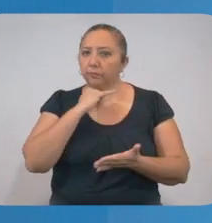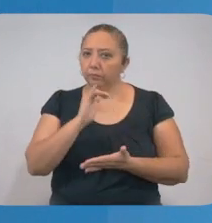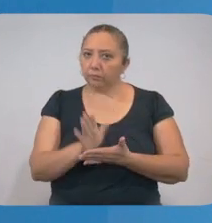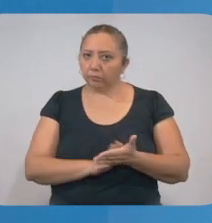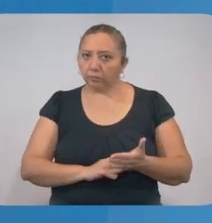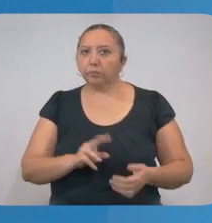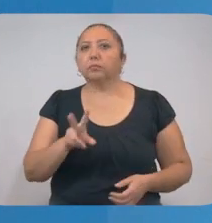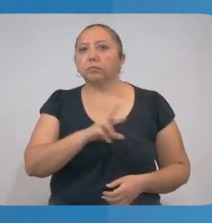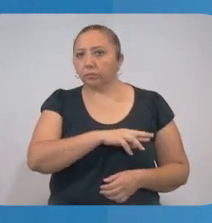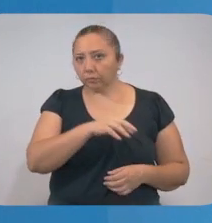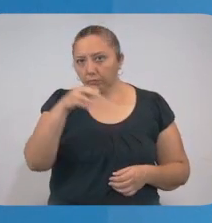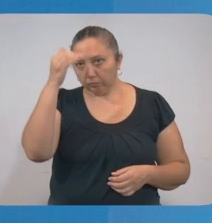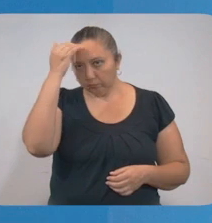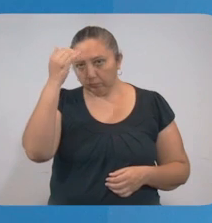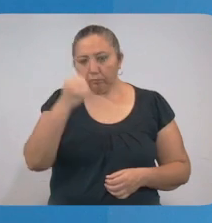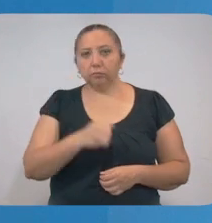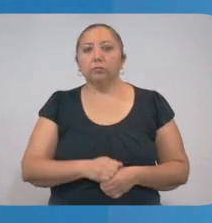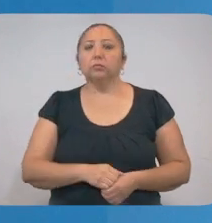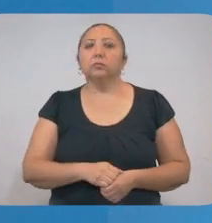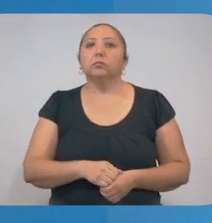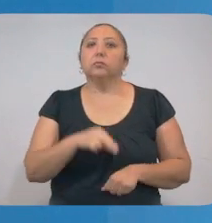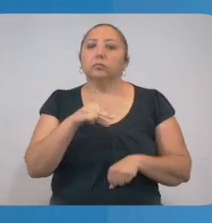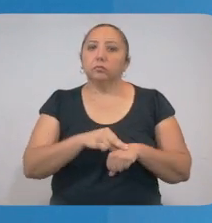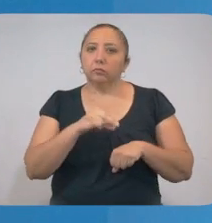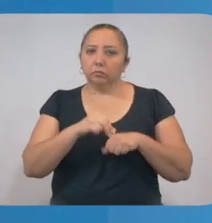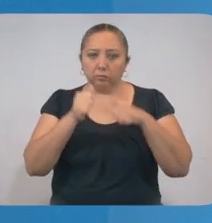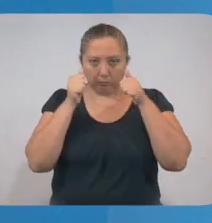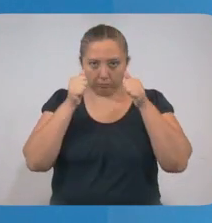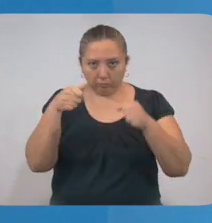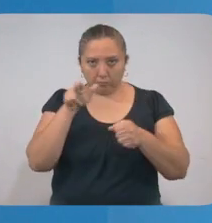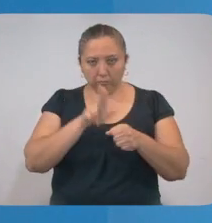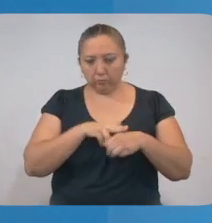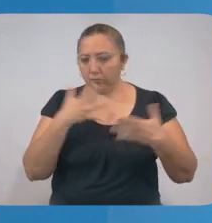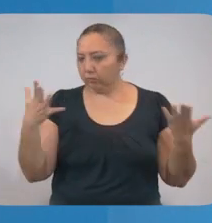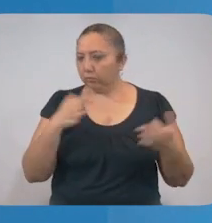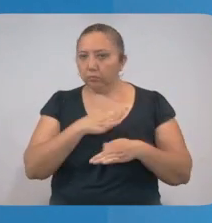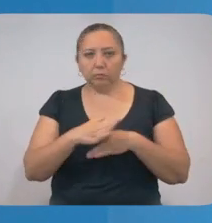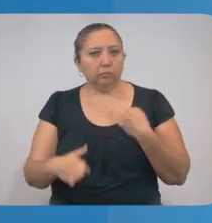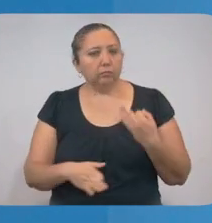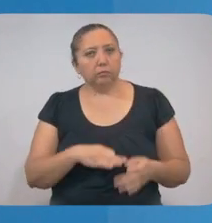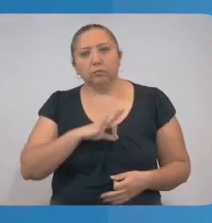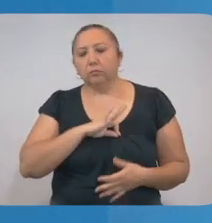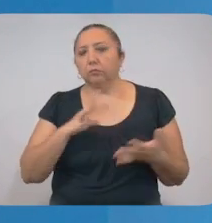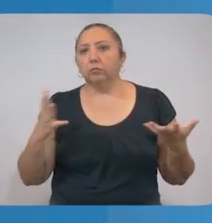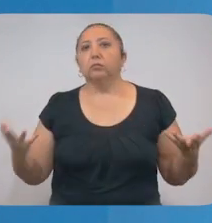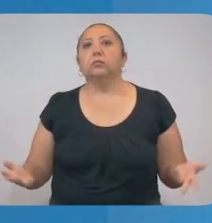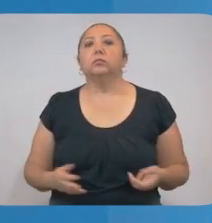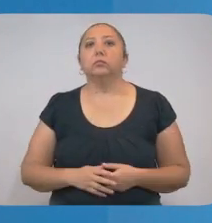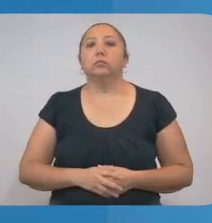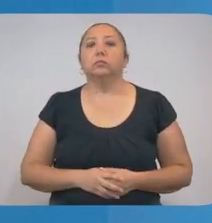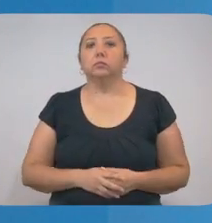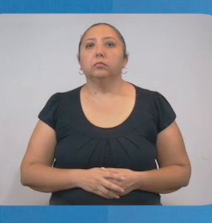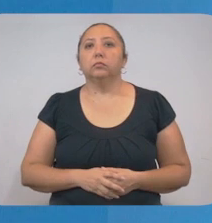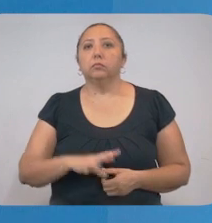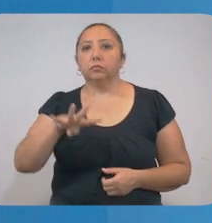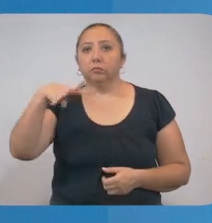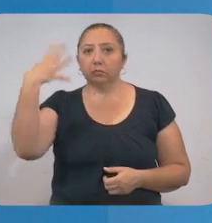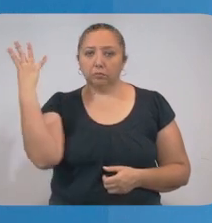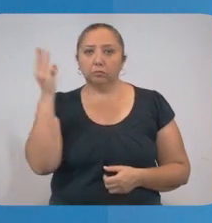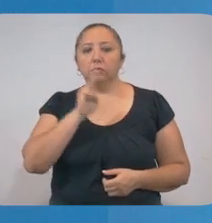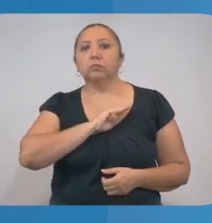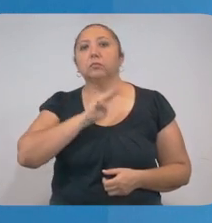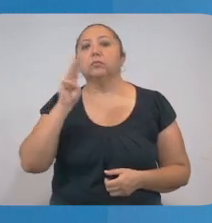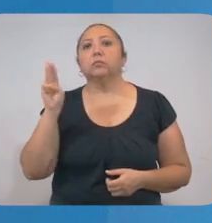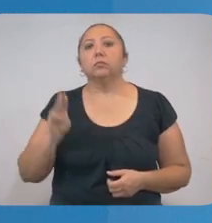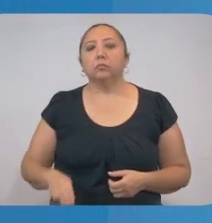tubeto tulaka bariantuk abo, te luyanta le makobo. Sokuchuki 14 juntulul mako 15 actumene coronavirus we Yucatano. Katule kasi ke